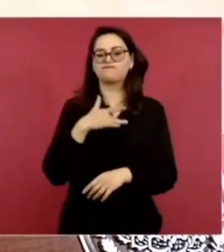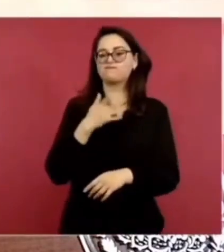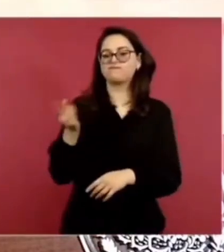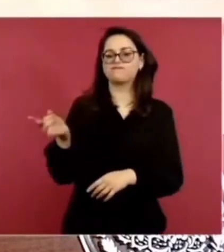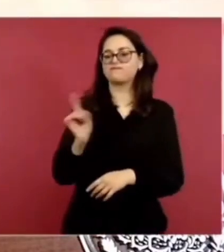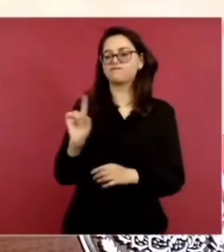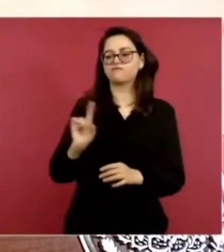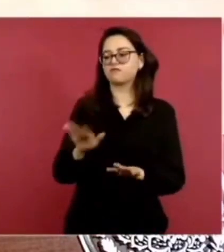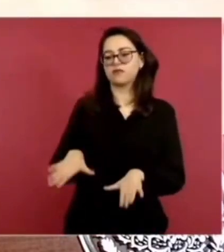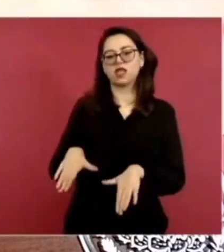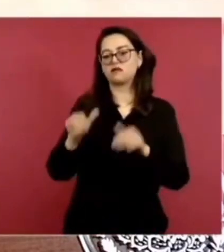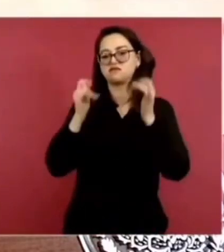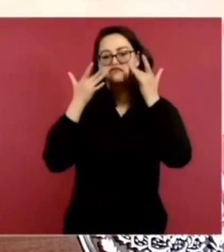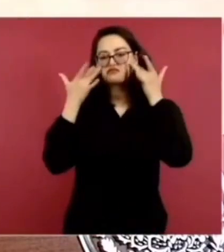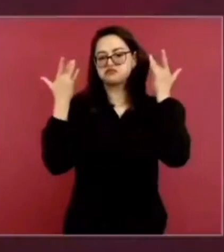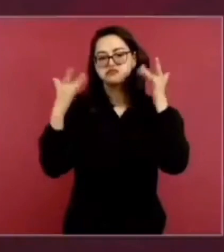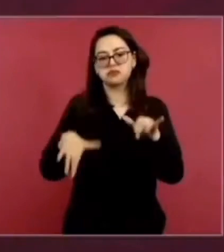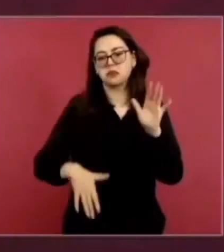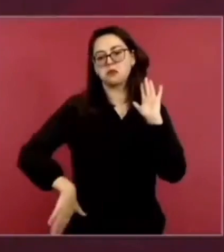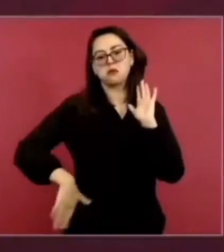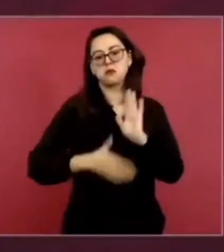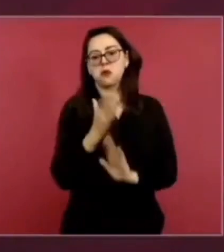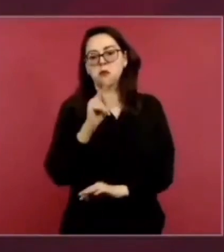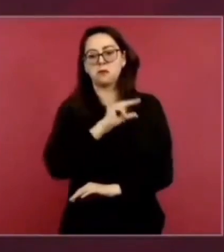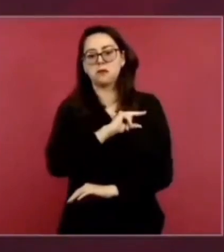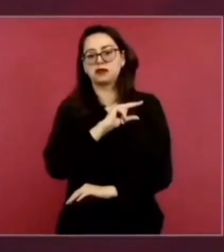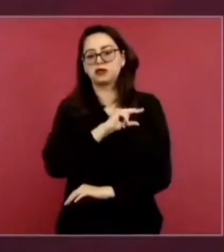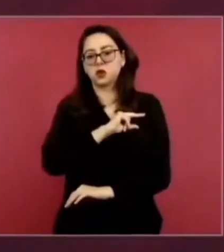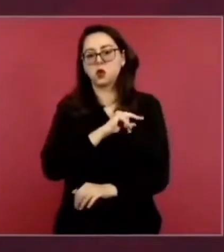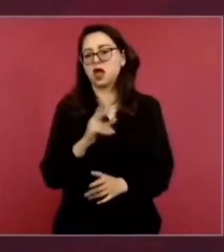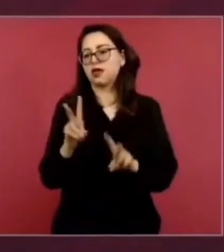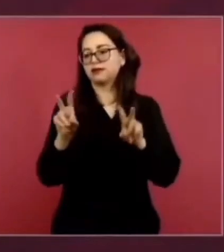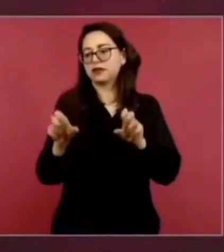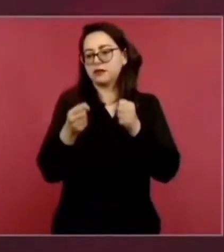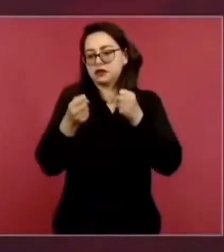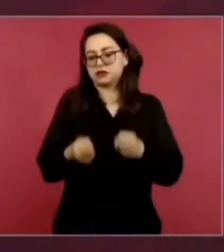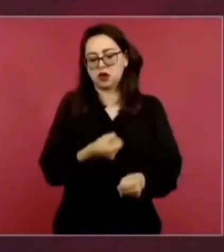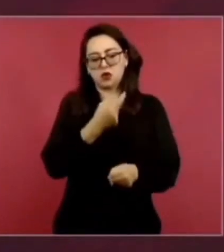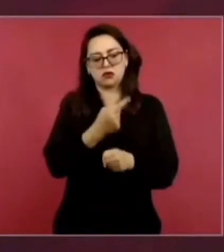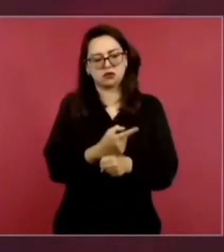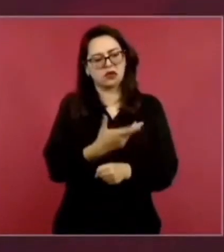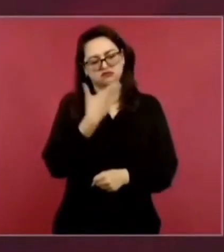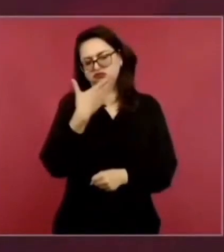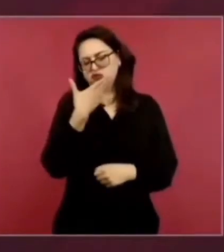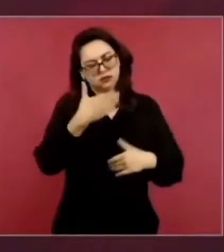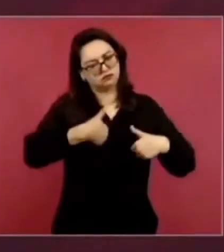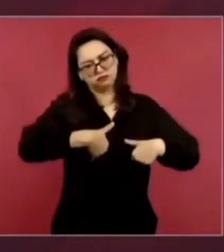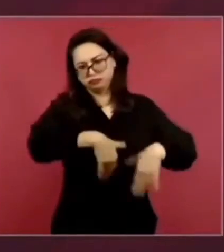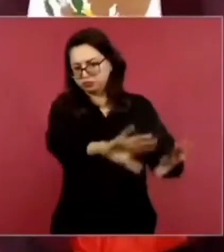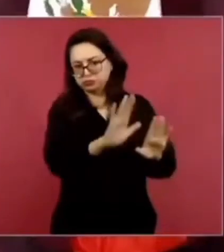en seguridad con particulares, pero